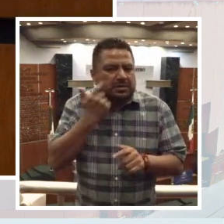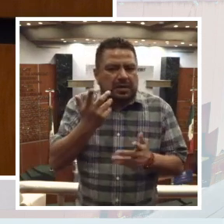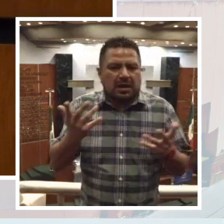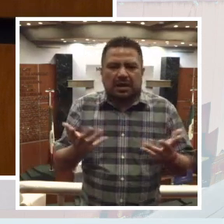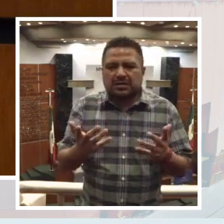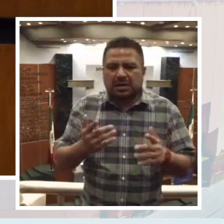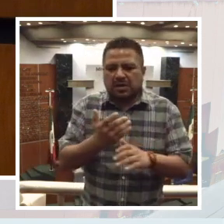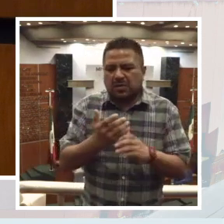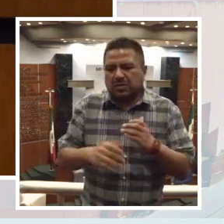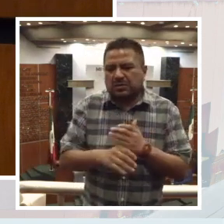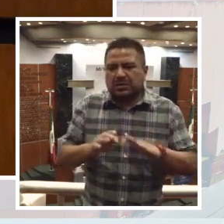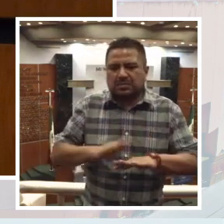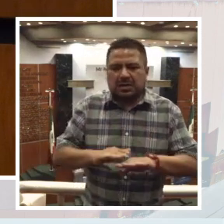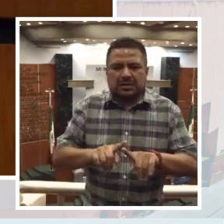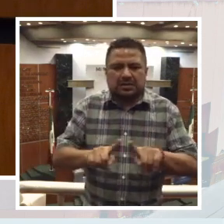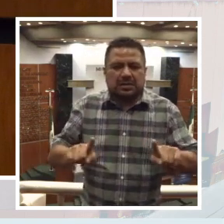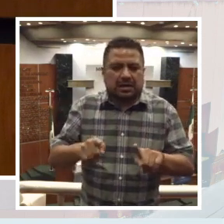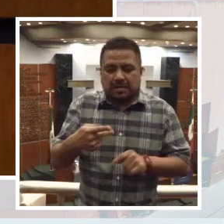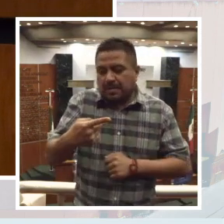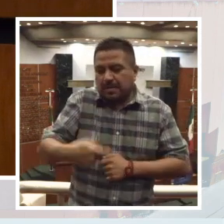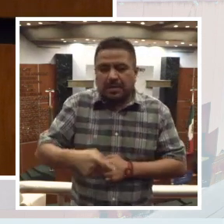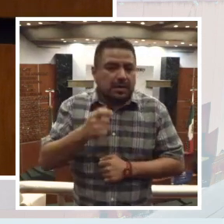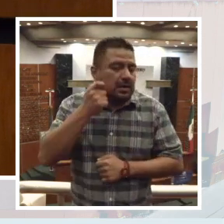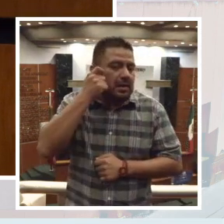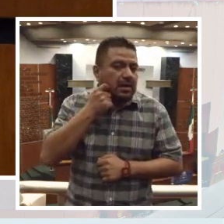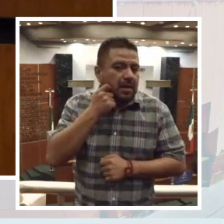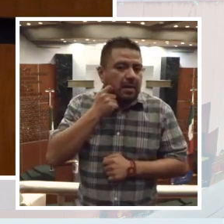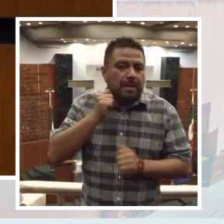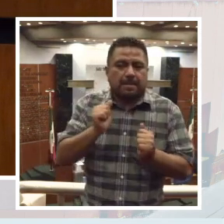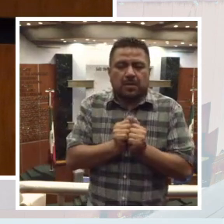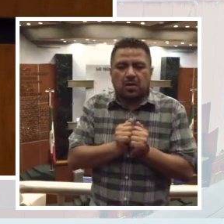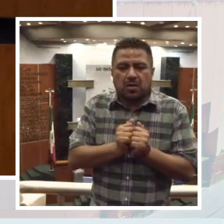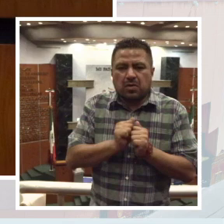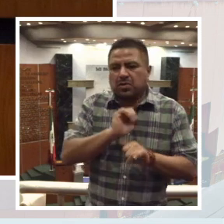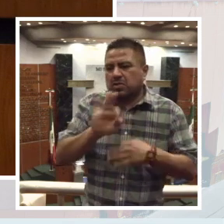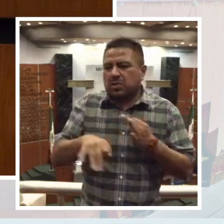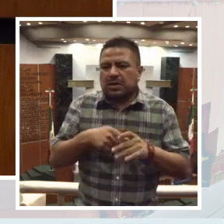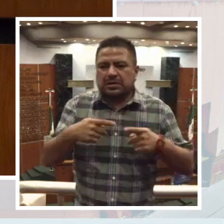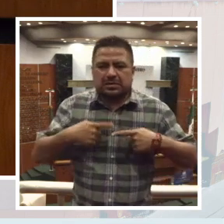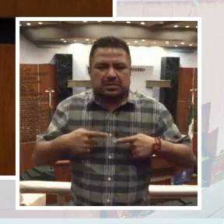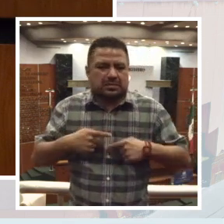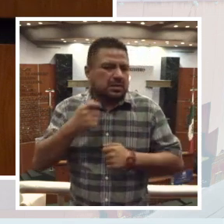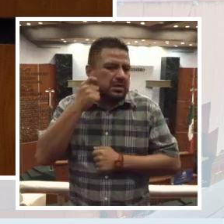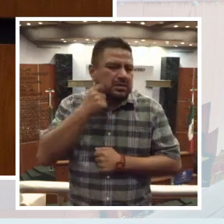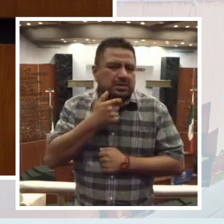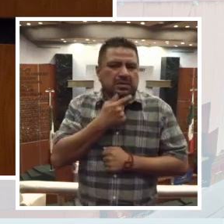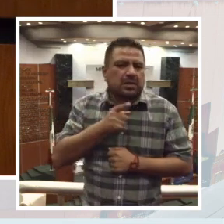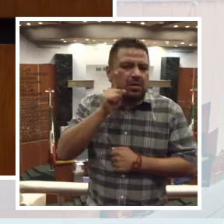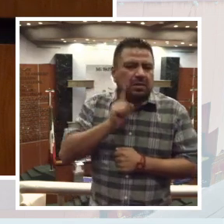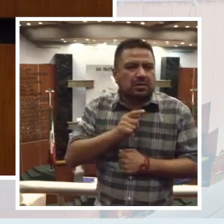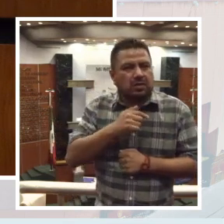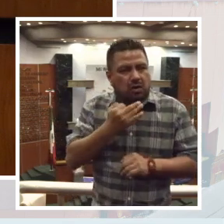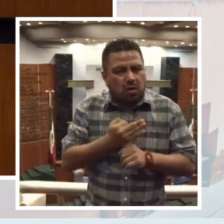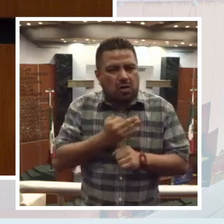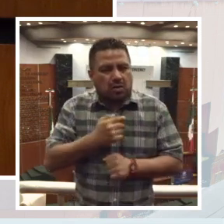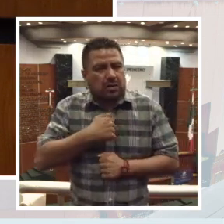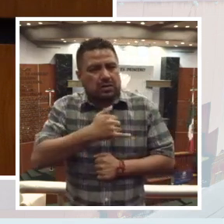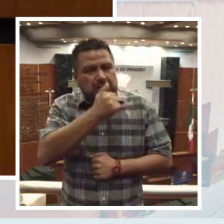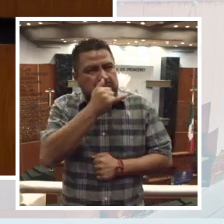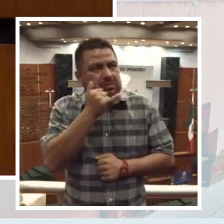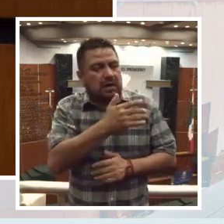manera diferente por Guerrero por las por los y las guerrerenses reclamamos y exigimos